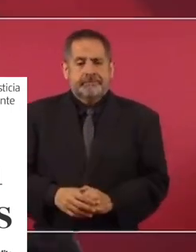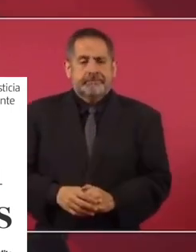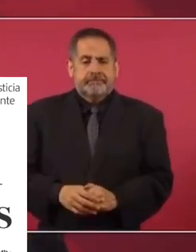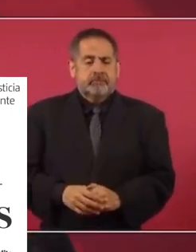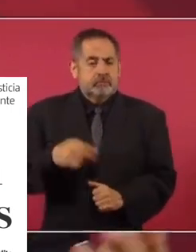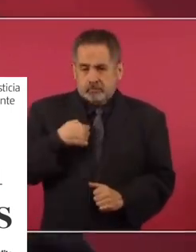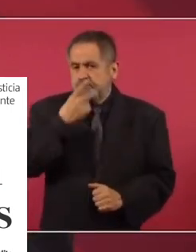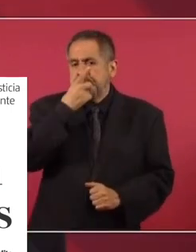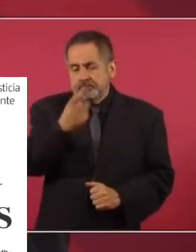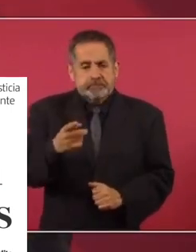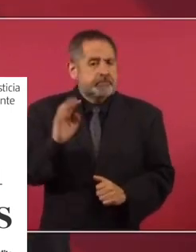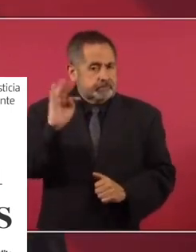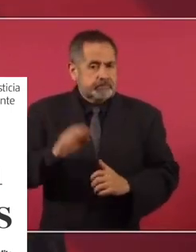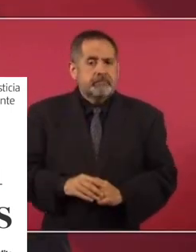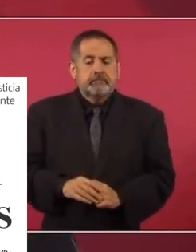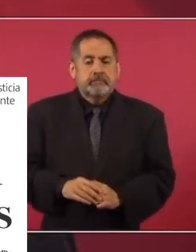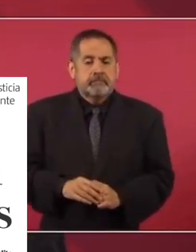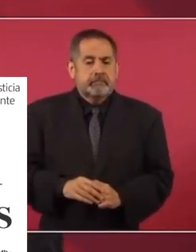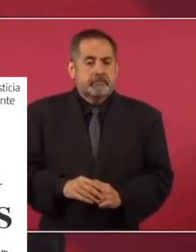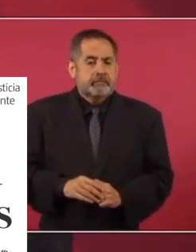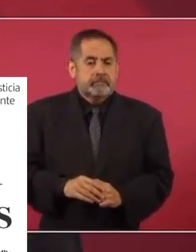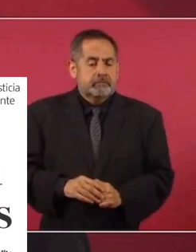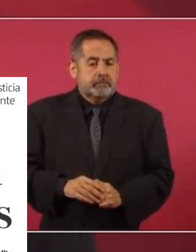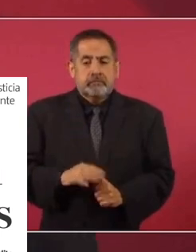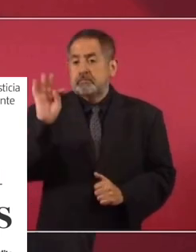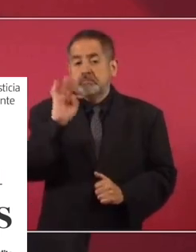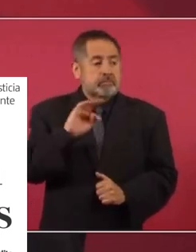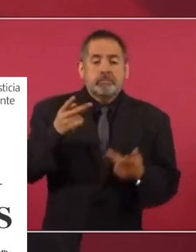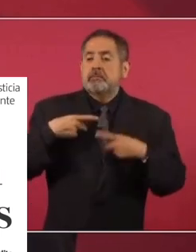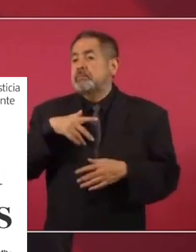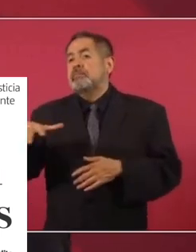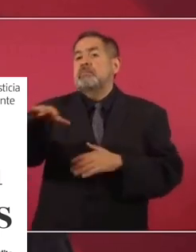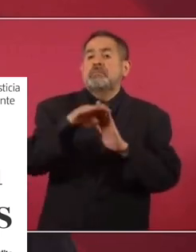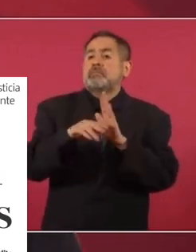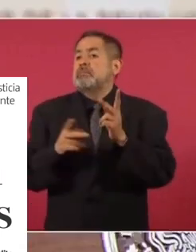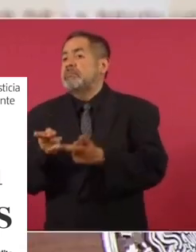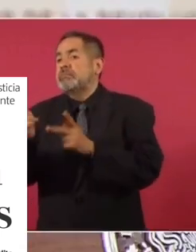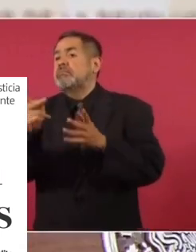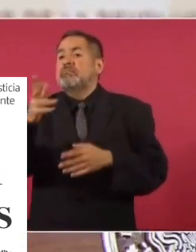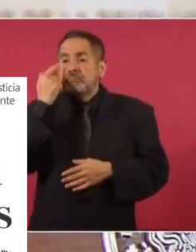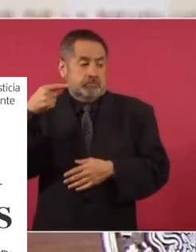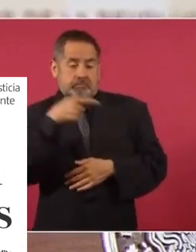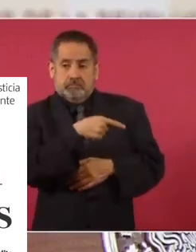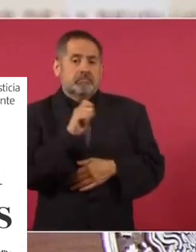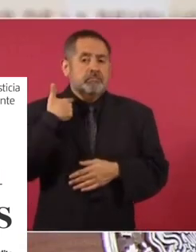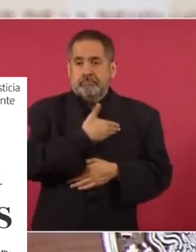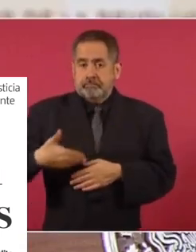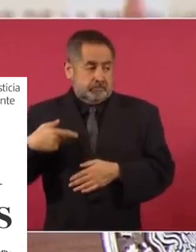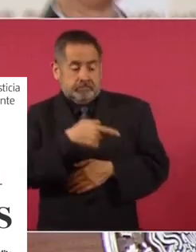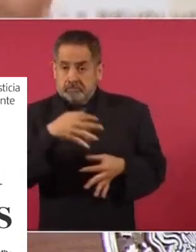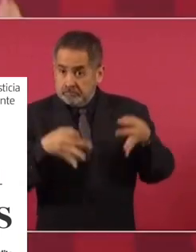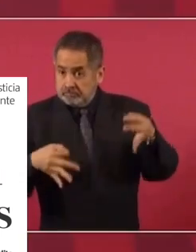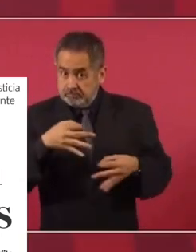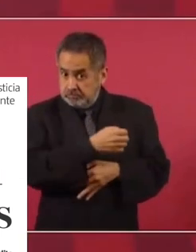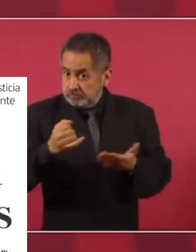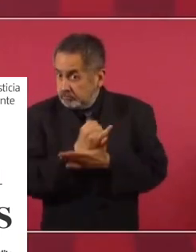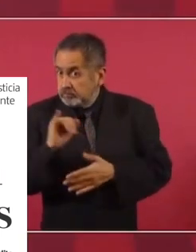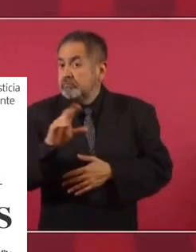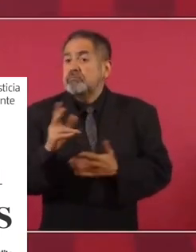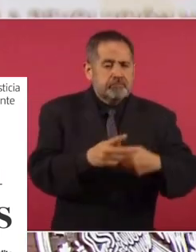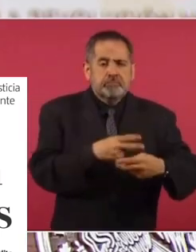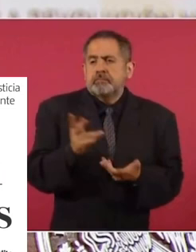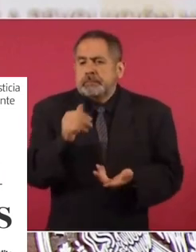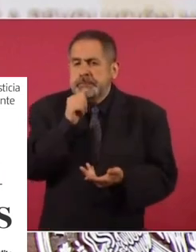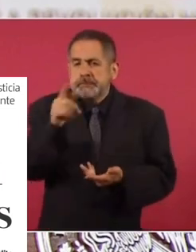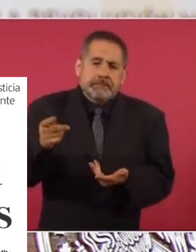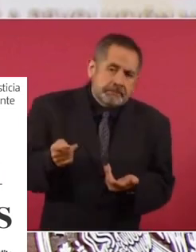expresidentes. Dije que si en una consulta la gente decidía que se les juzgara, pues que se abrieran los